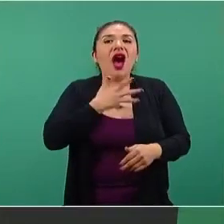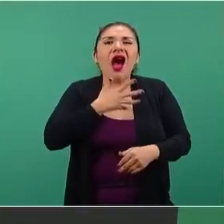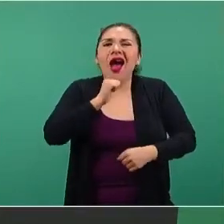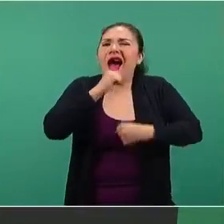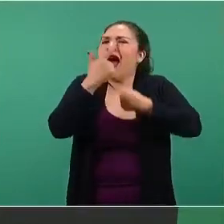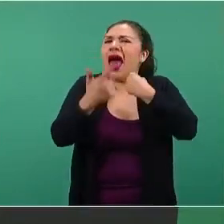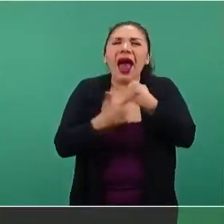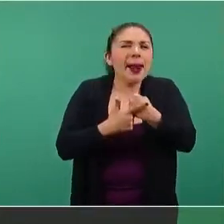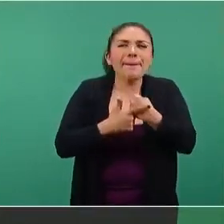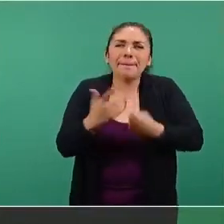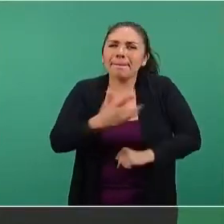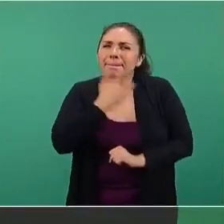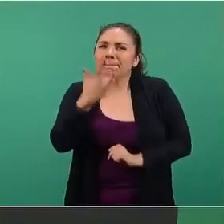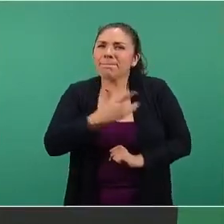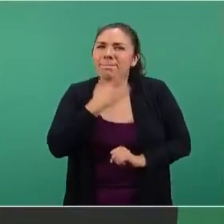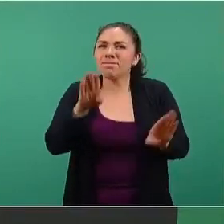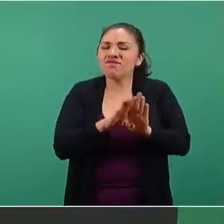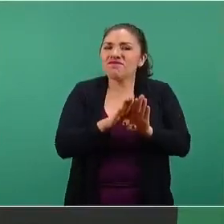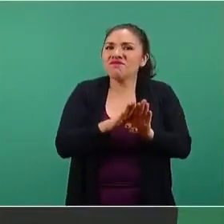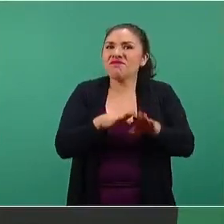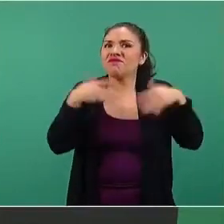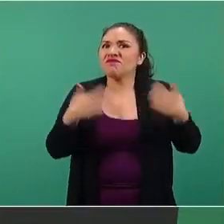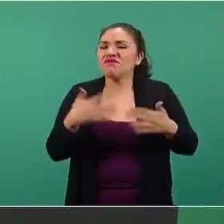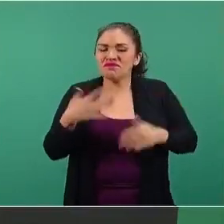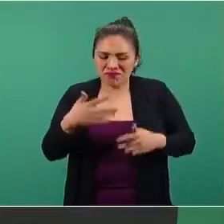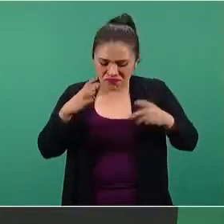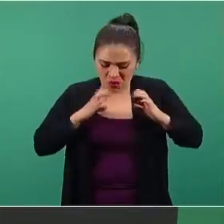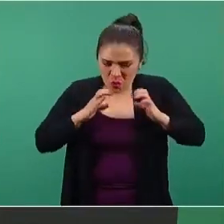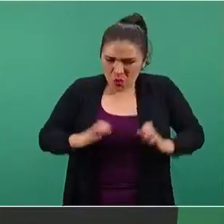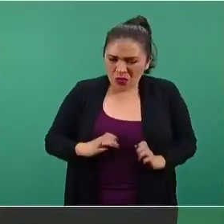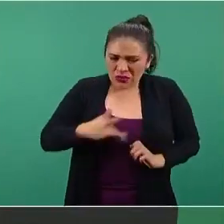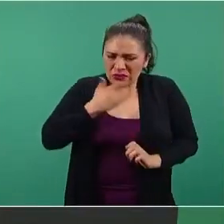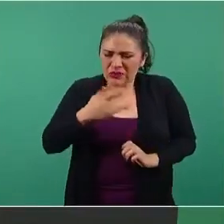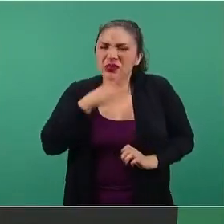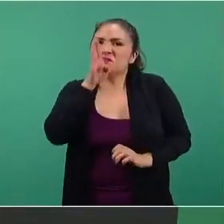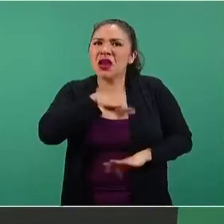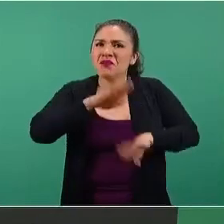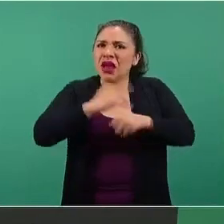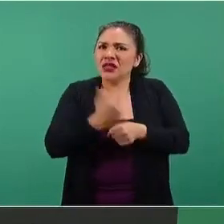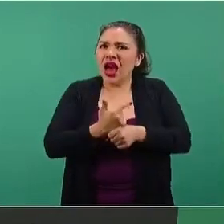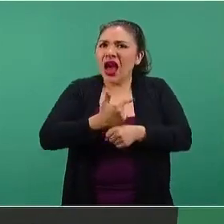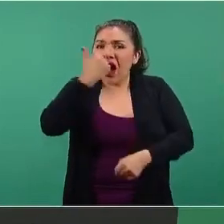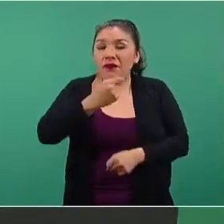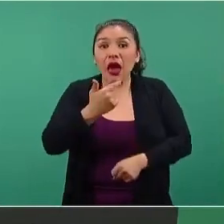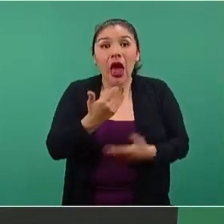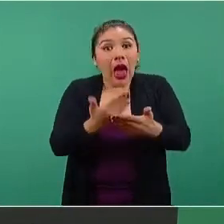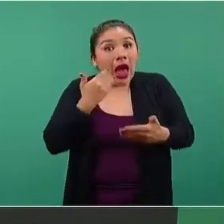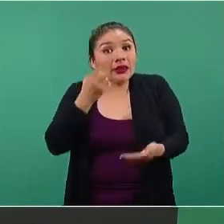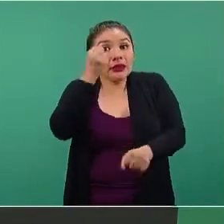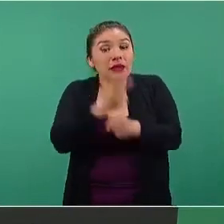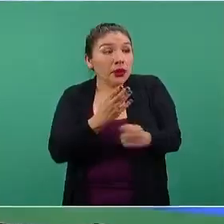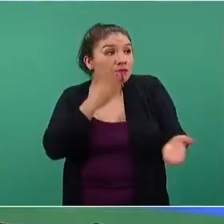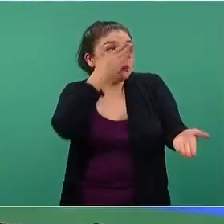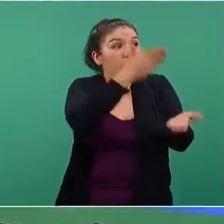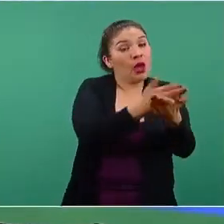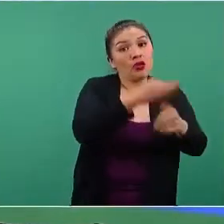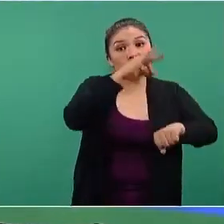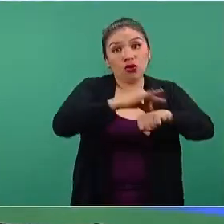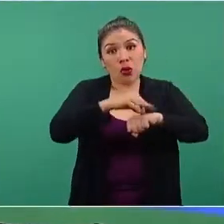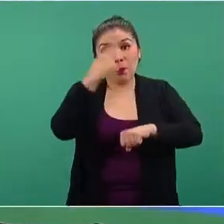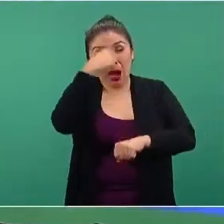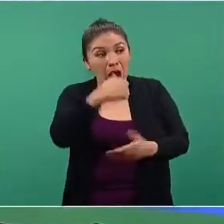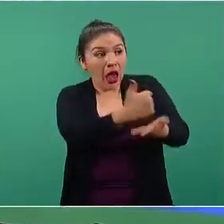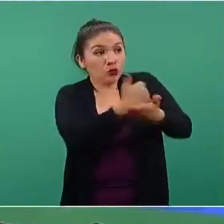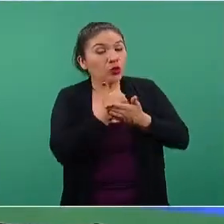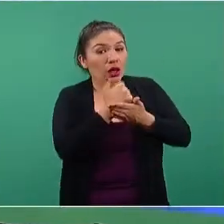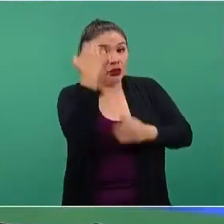algún signo de alerta del cuadro que se estuviera agravando. Entre más pronto se reciba